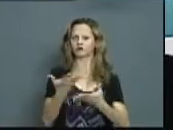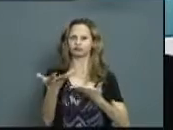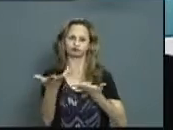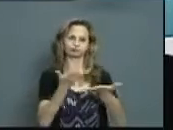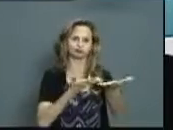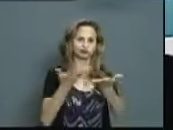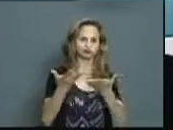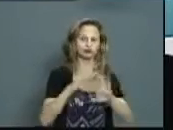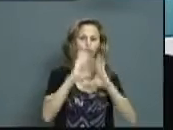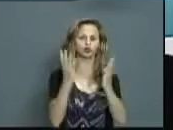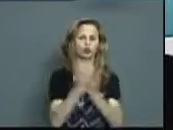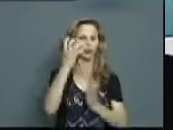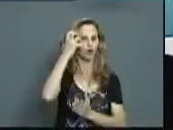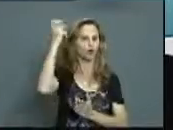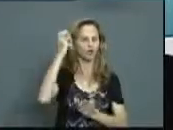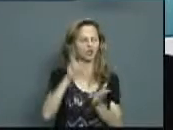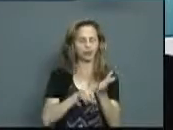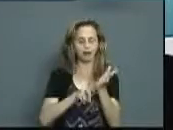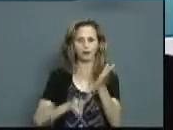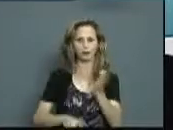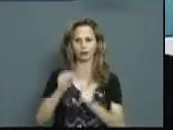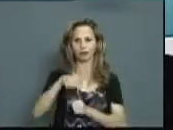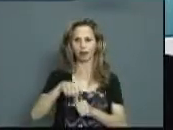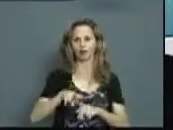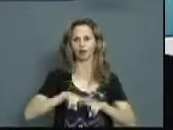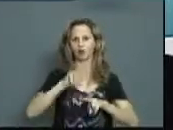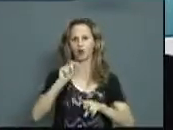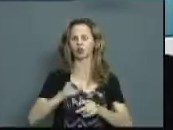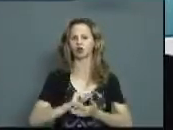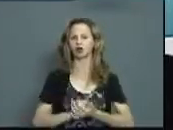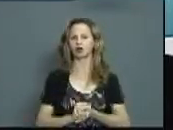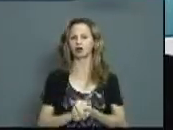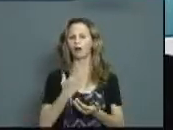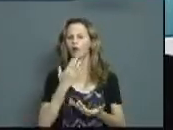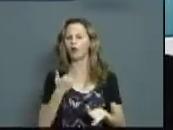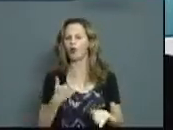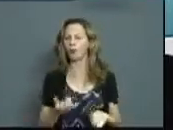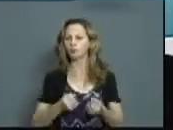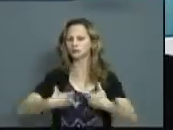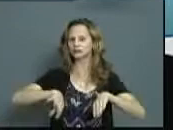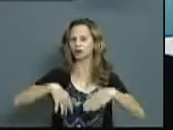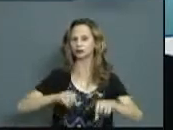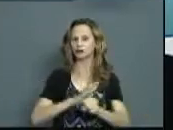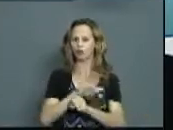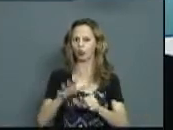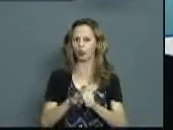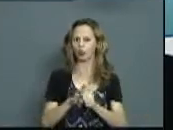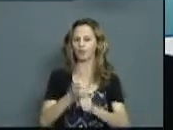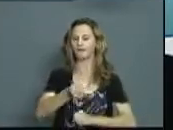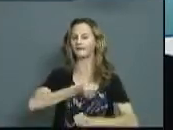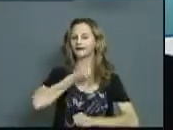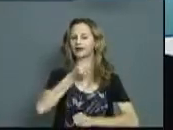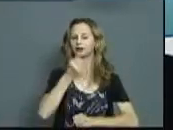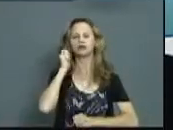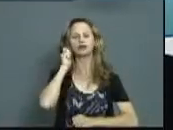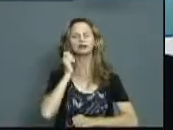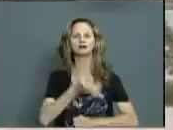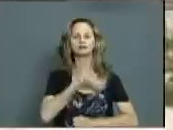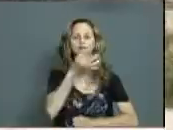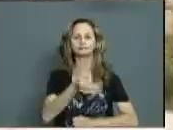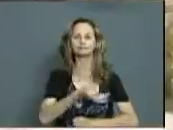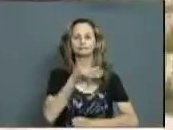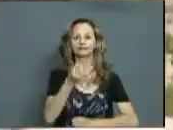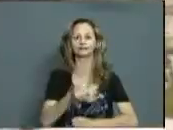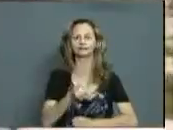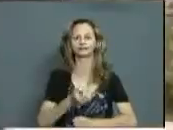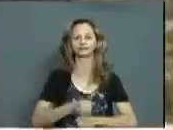y gubernamentales de la provincia, reitero, para conocer la marcha del enfrentamiento a la pandemia. Beatriz Galván amplía el tema.